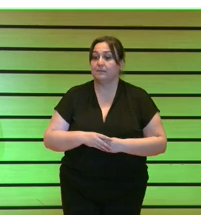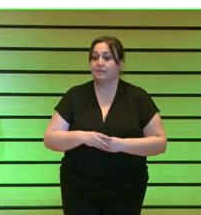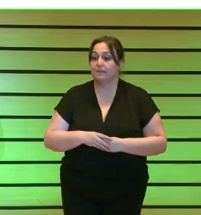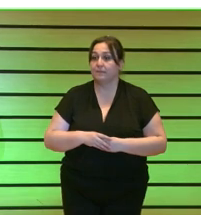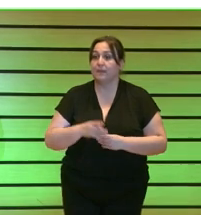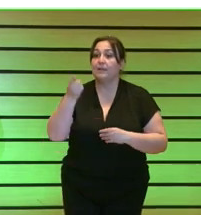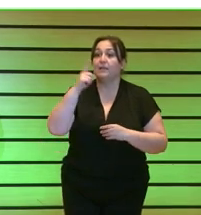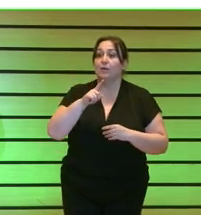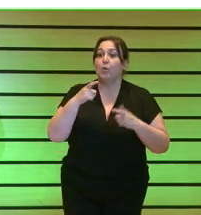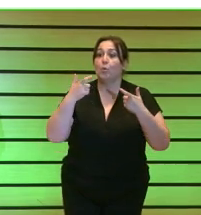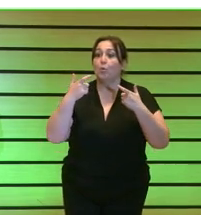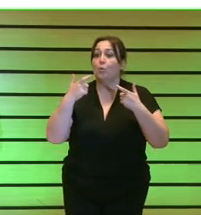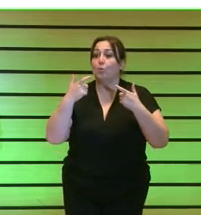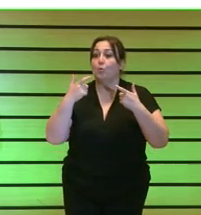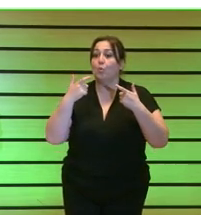unidades